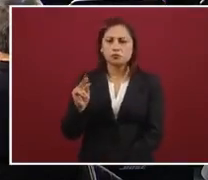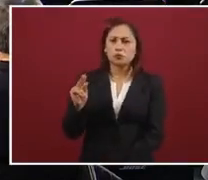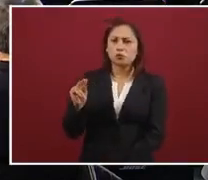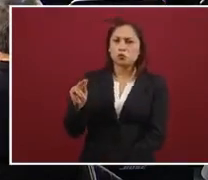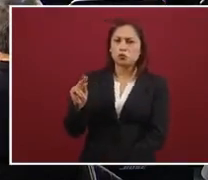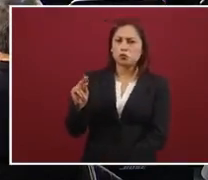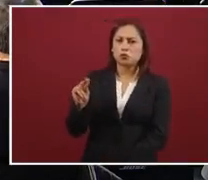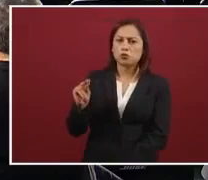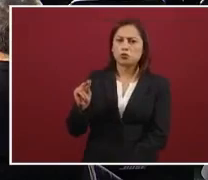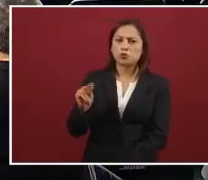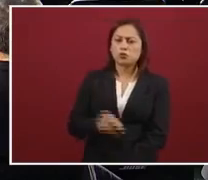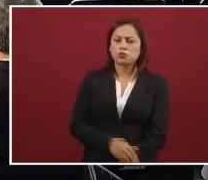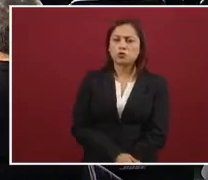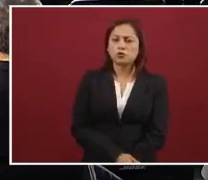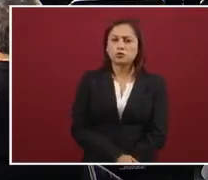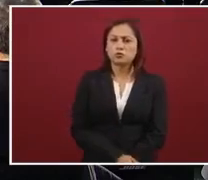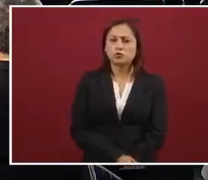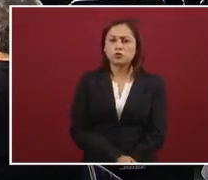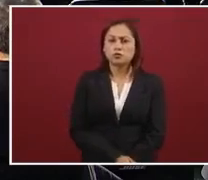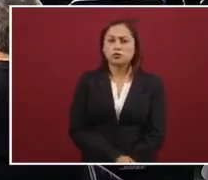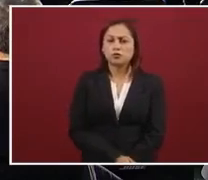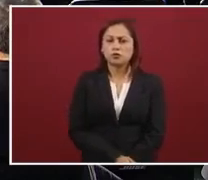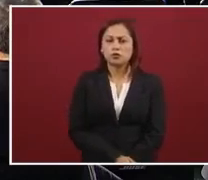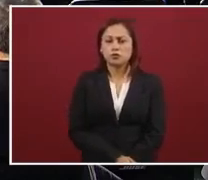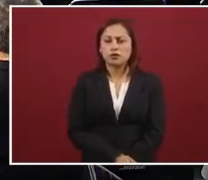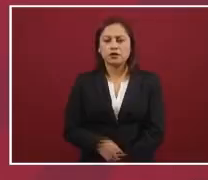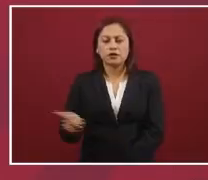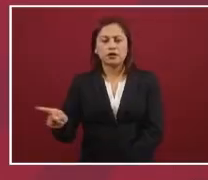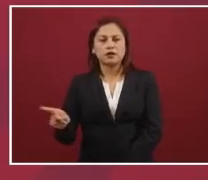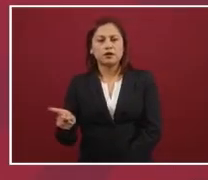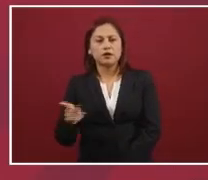No. Mi agenda.